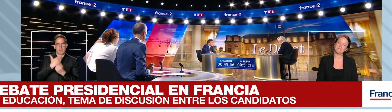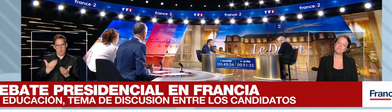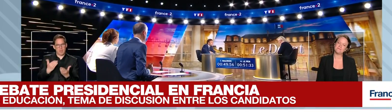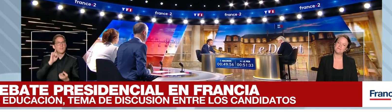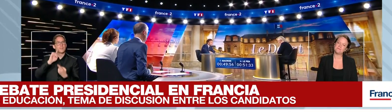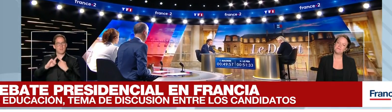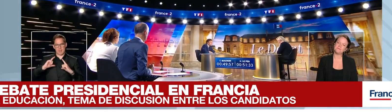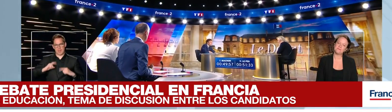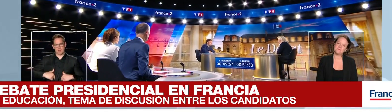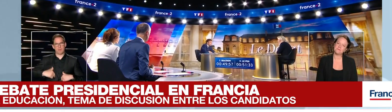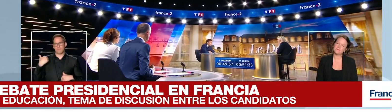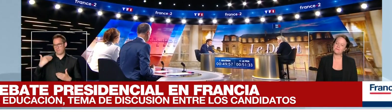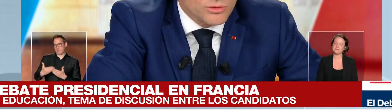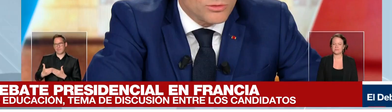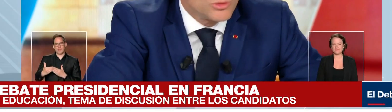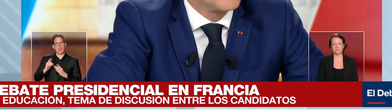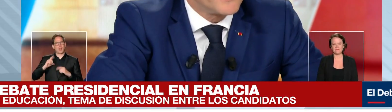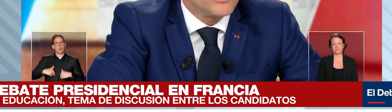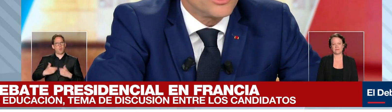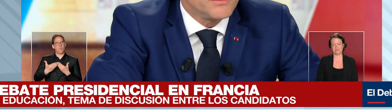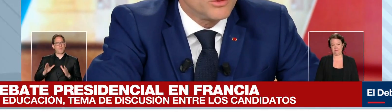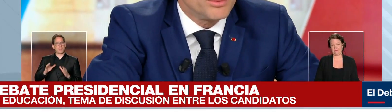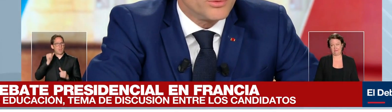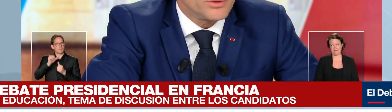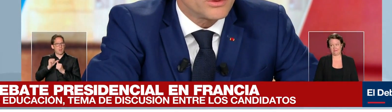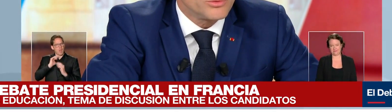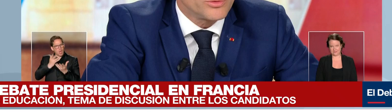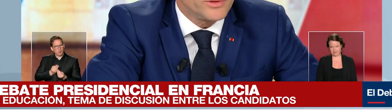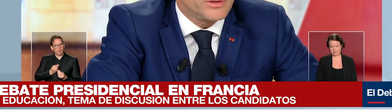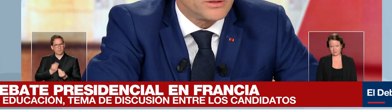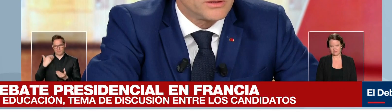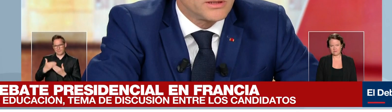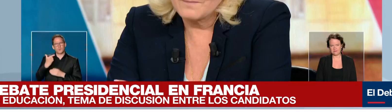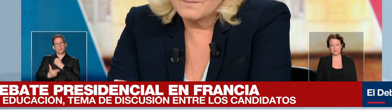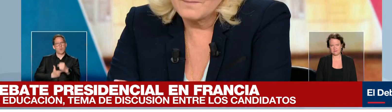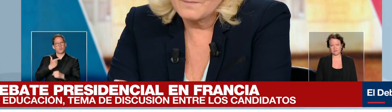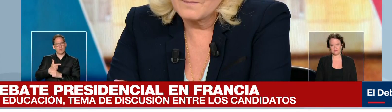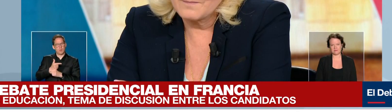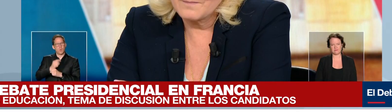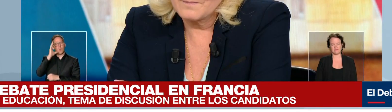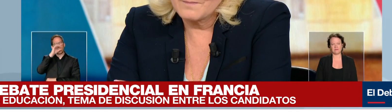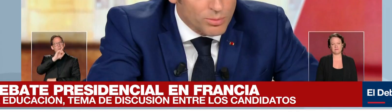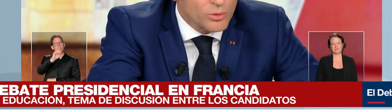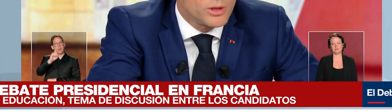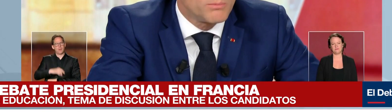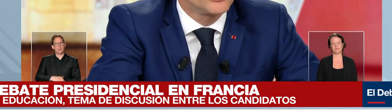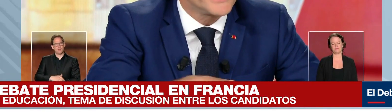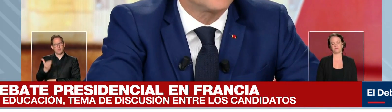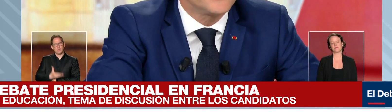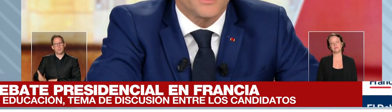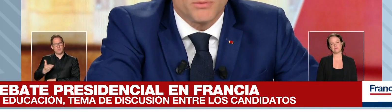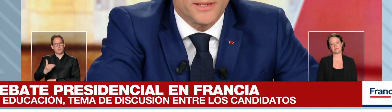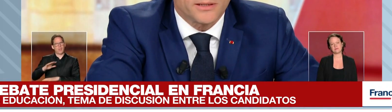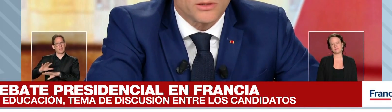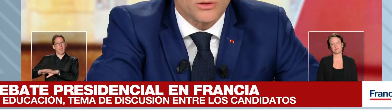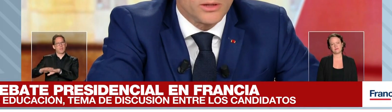colegio, eso es lo que nos permitió mantener el colegio abierto. Porque yo no olvido los 2 años y medio que acabamos de